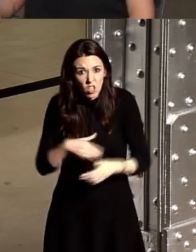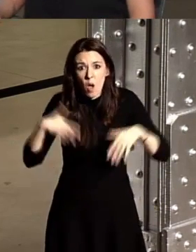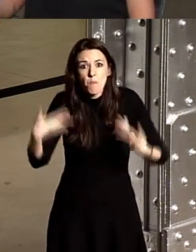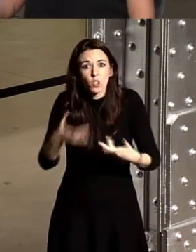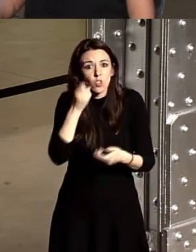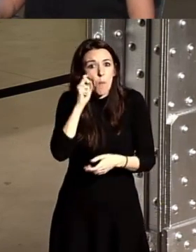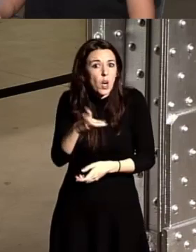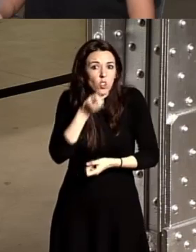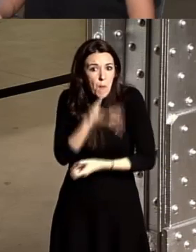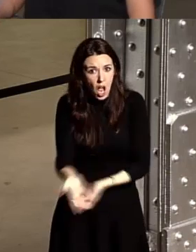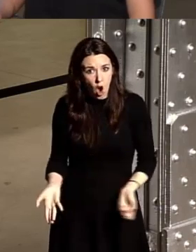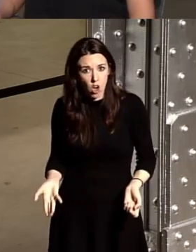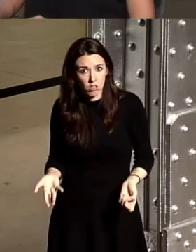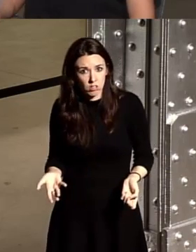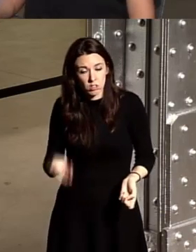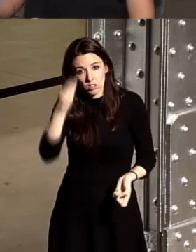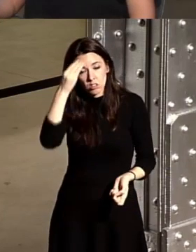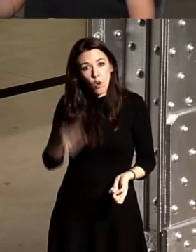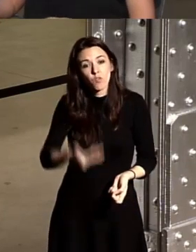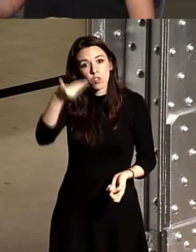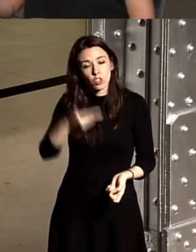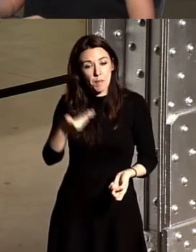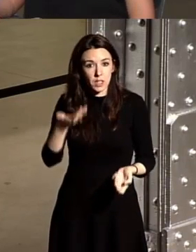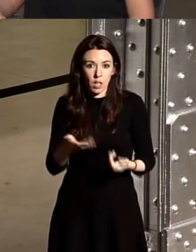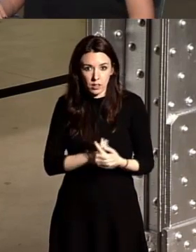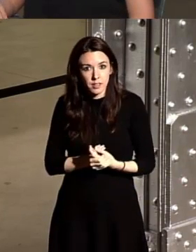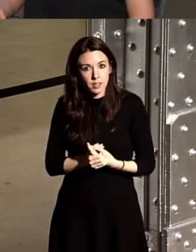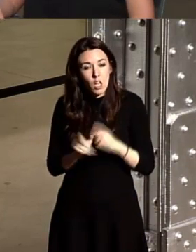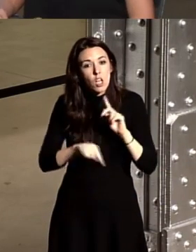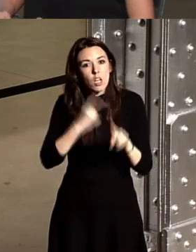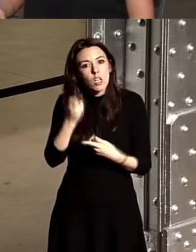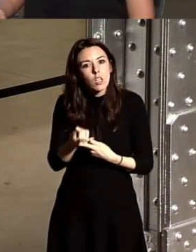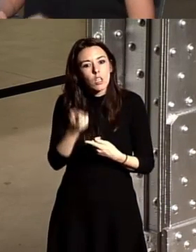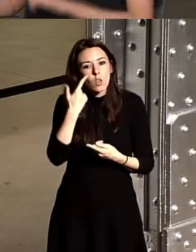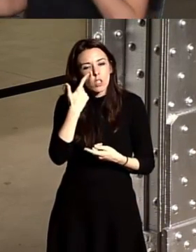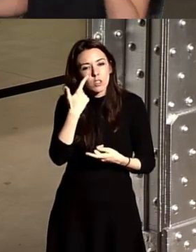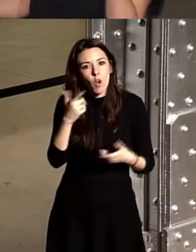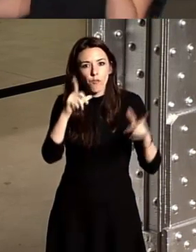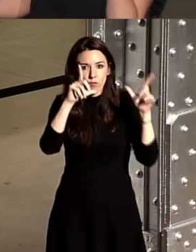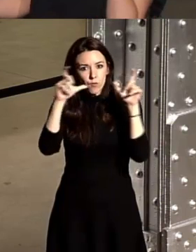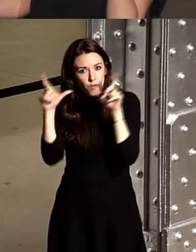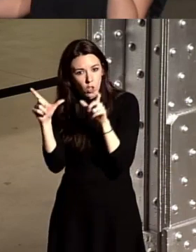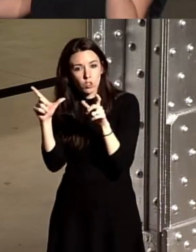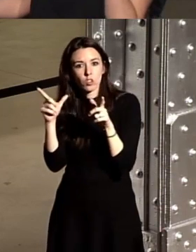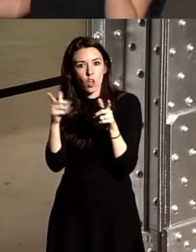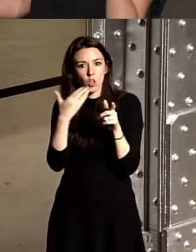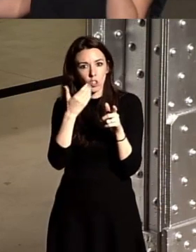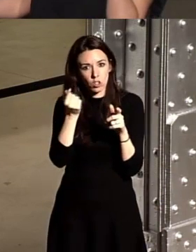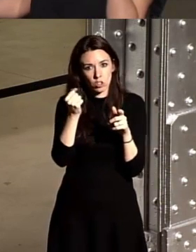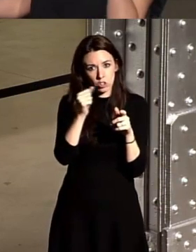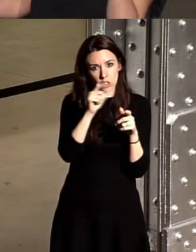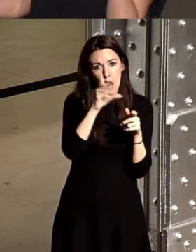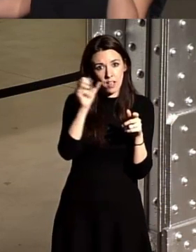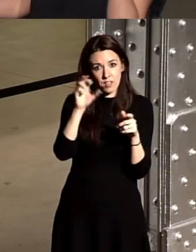mejor. Y yo creo que es fundamental. Y después, si tú miras las fotos de Darío, es que